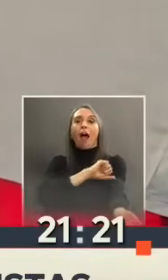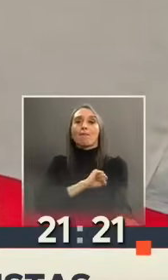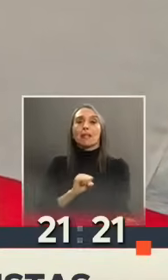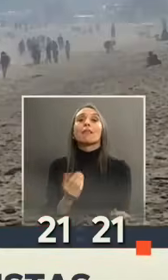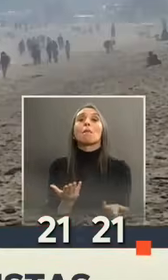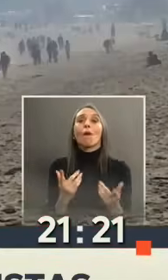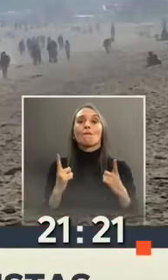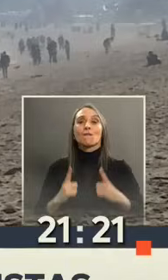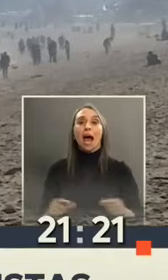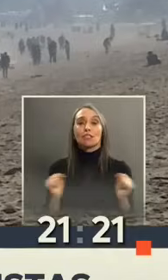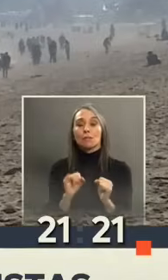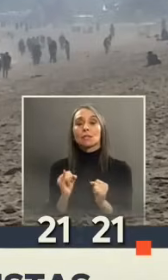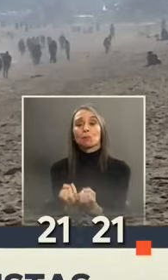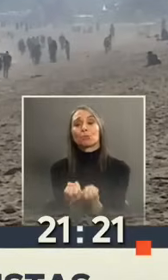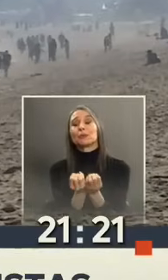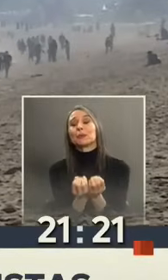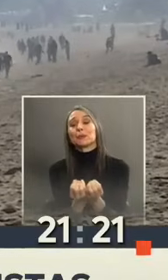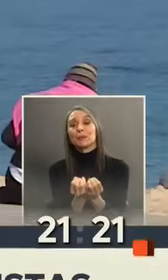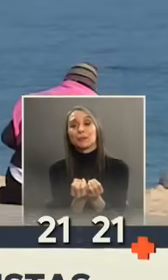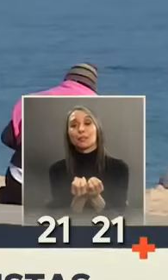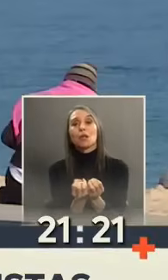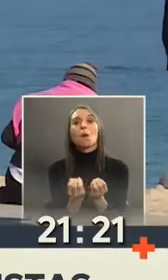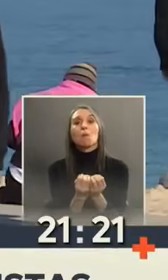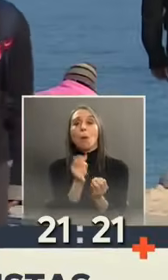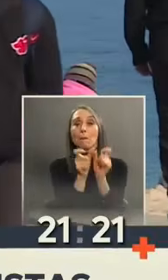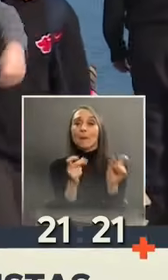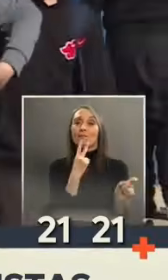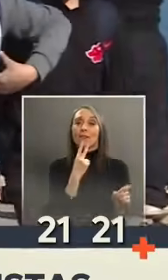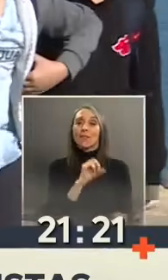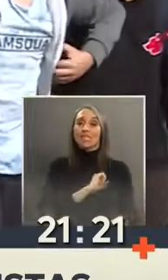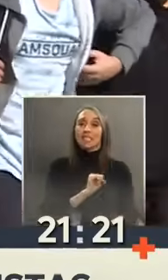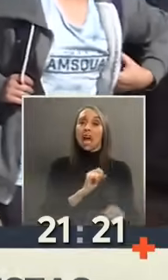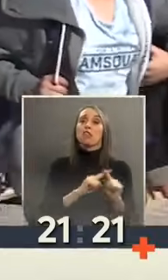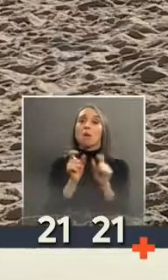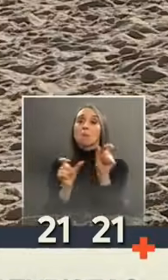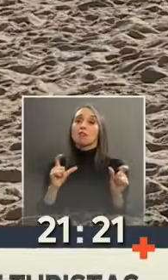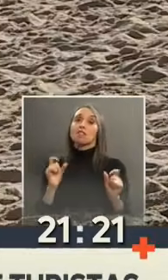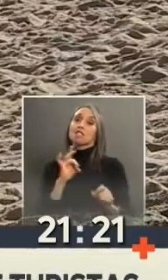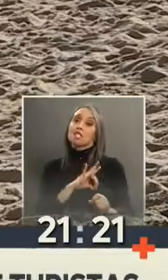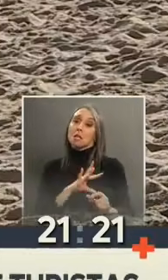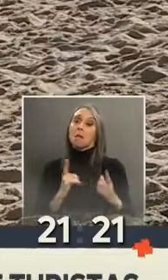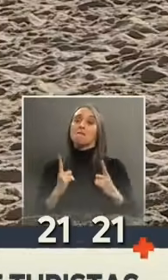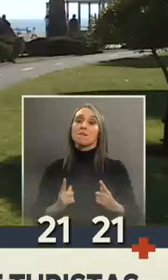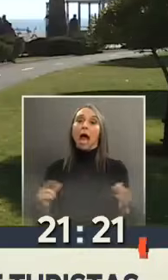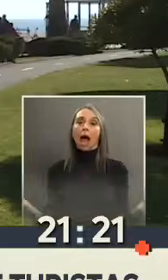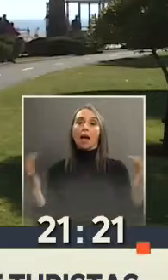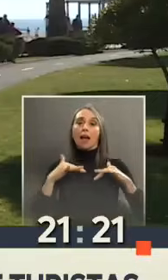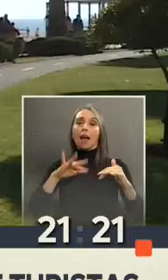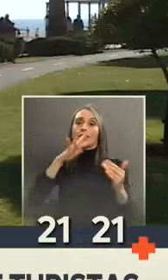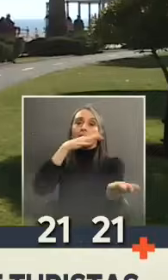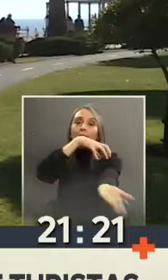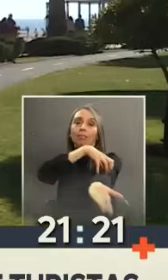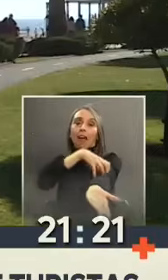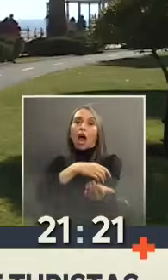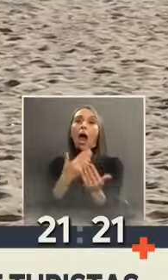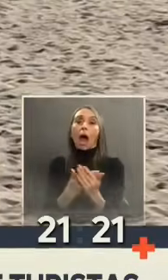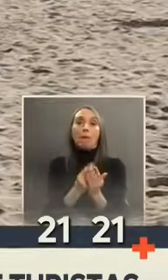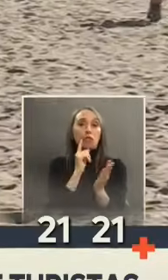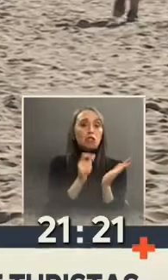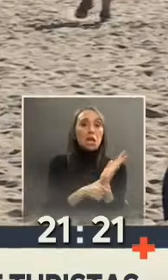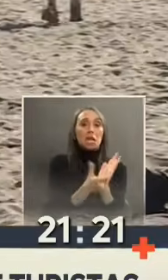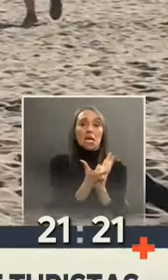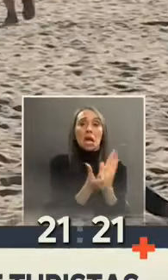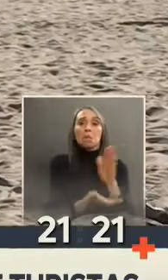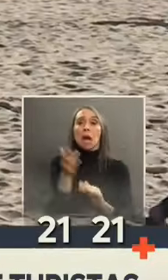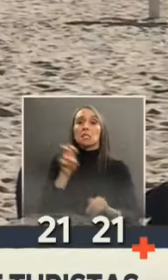Demasiado. Un break para muchos santiaguinos y otros chilenos que tomaron vacaciones en la zona, aprovechando el pase de movilidad y el avance en el plan